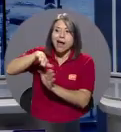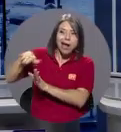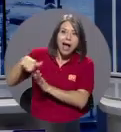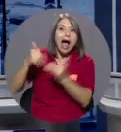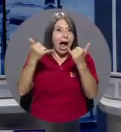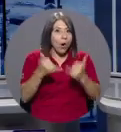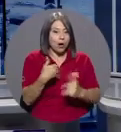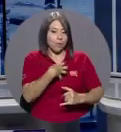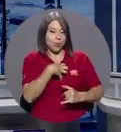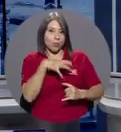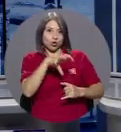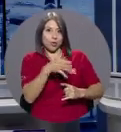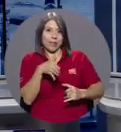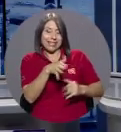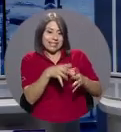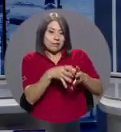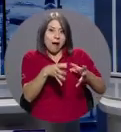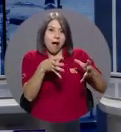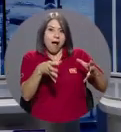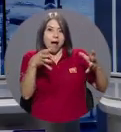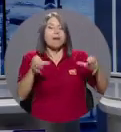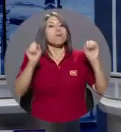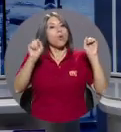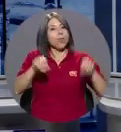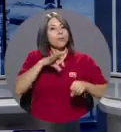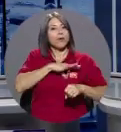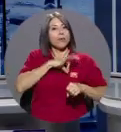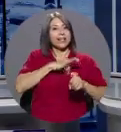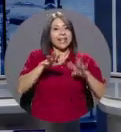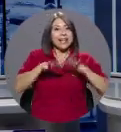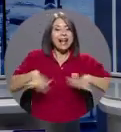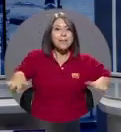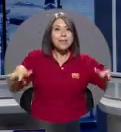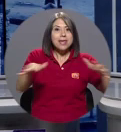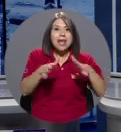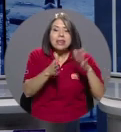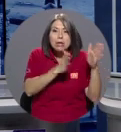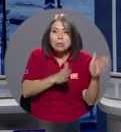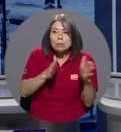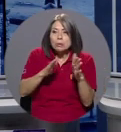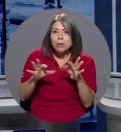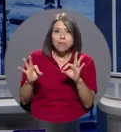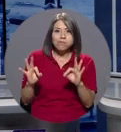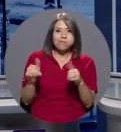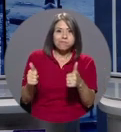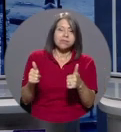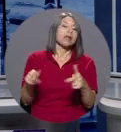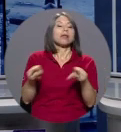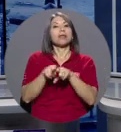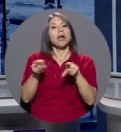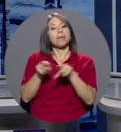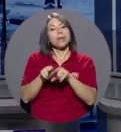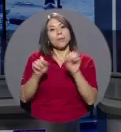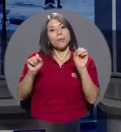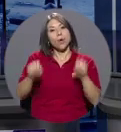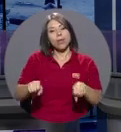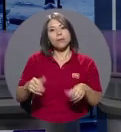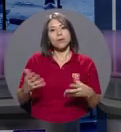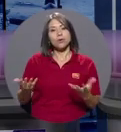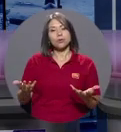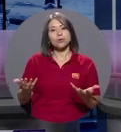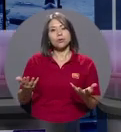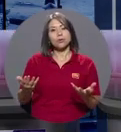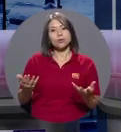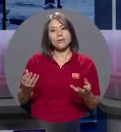como la acuacultura, podemos favorecer el ambiente si lo hacemos ordenadamente, estructuradamente, como lo hablamos al inicio, y también, obviamente,